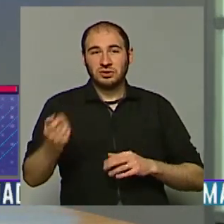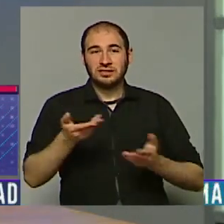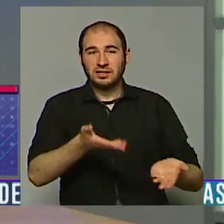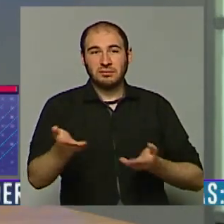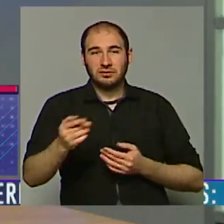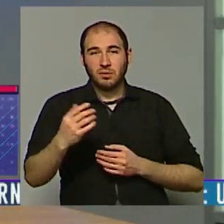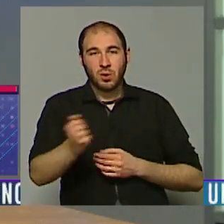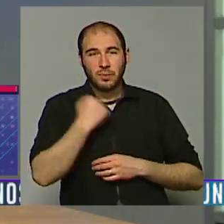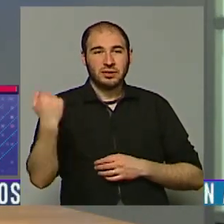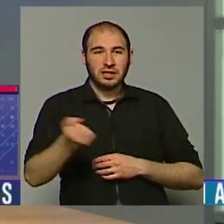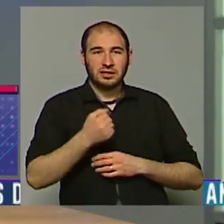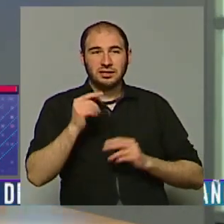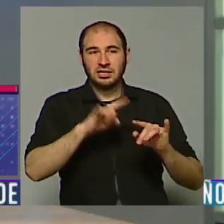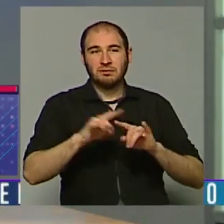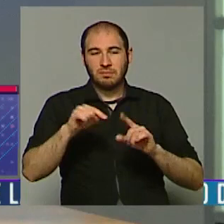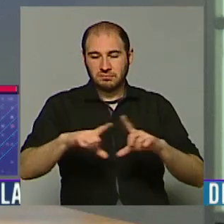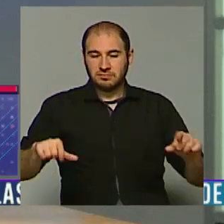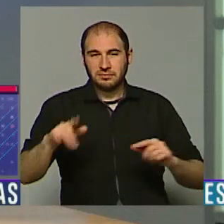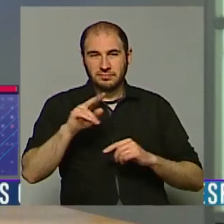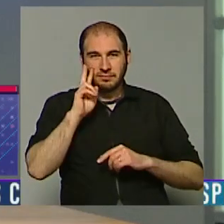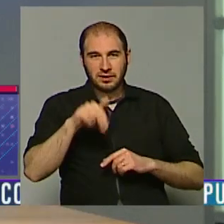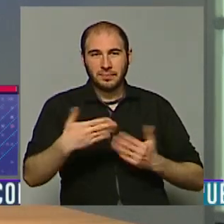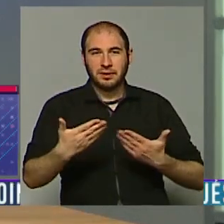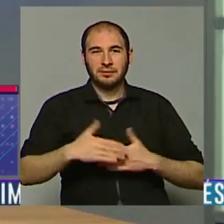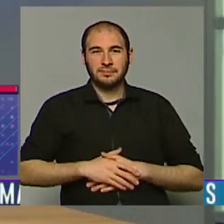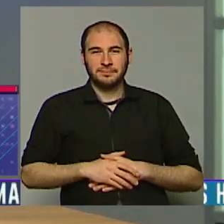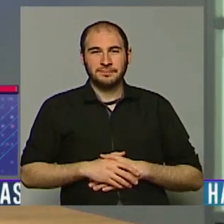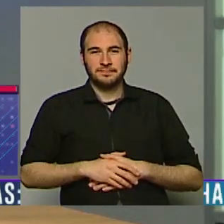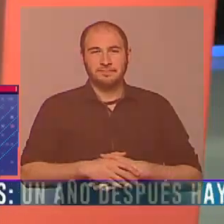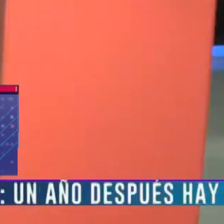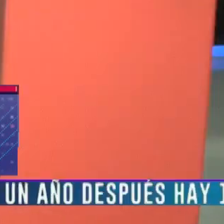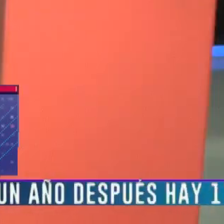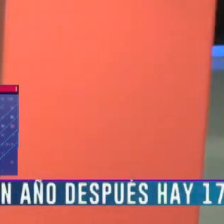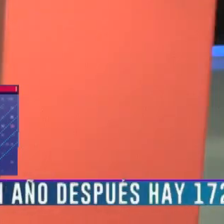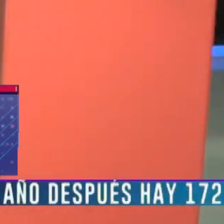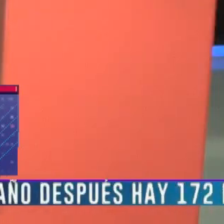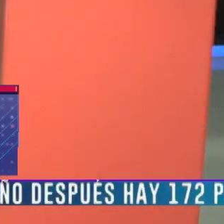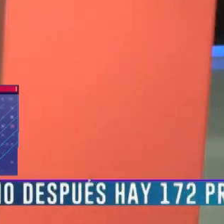de servicio bastante importante. Estamos en www.unidiversidad.com.ar.